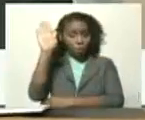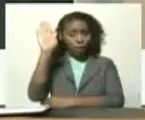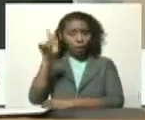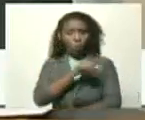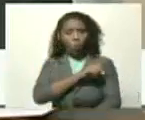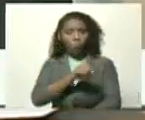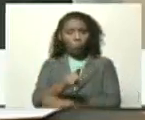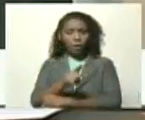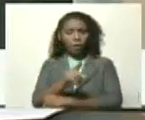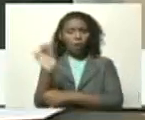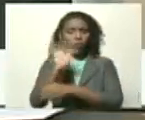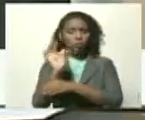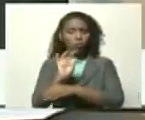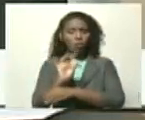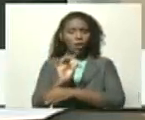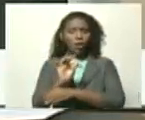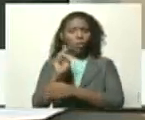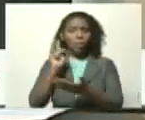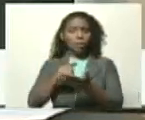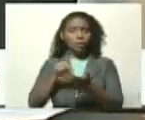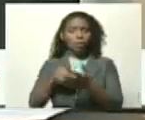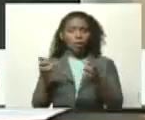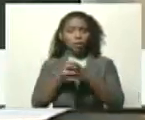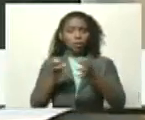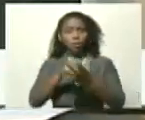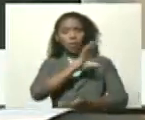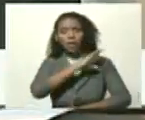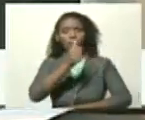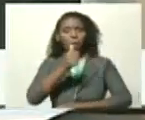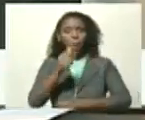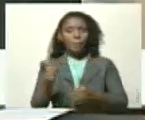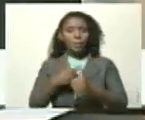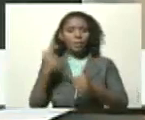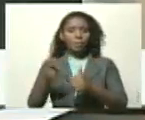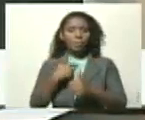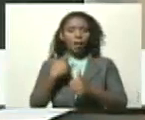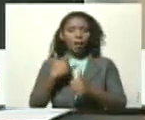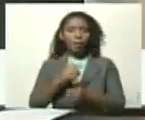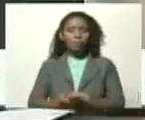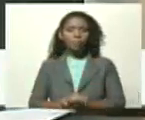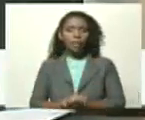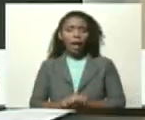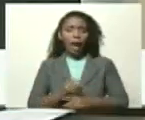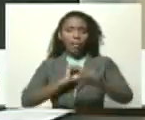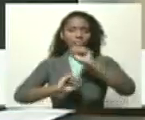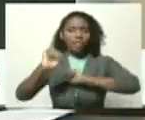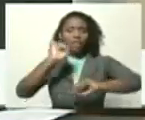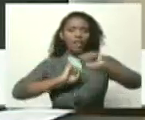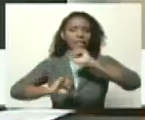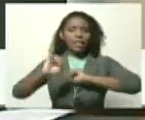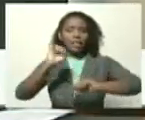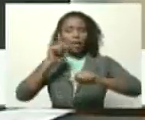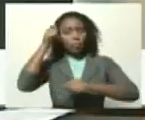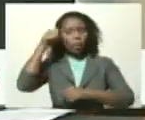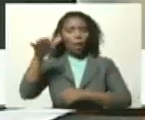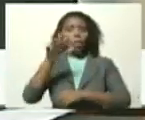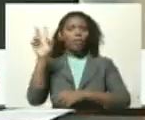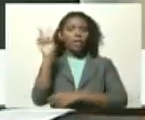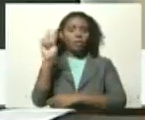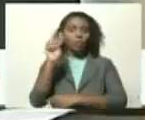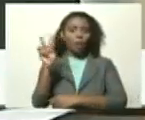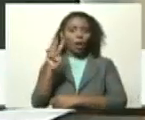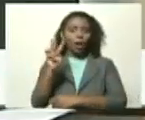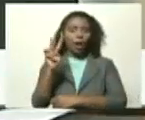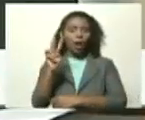funciones inherentes como miembro de esta Junta Directiva, principalmente en la defensa del pueblo de Venezuela, en